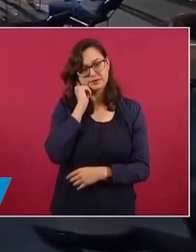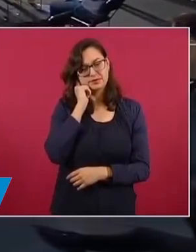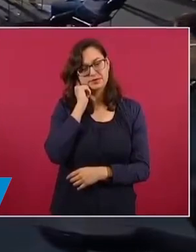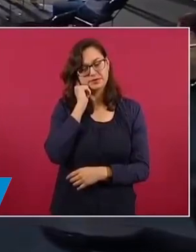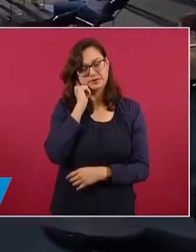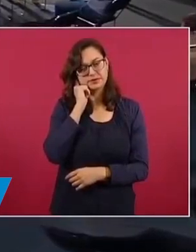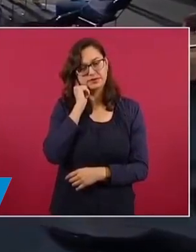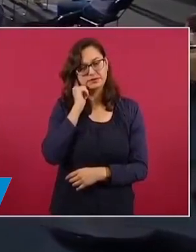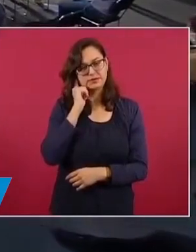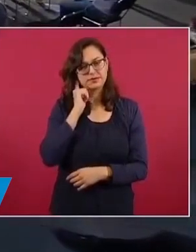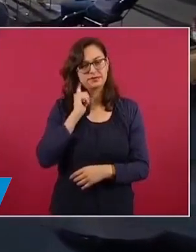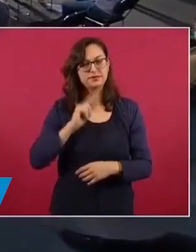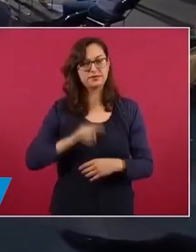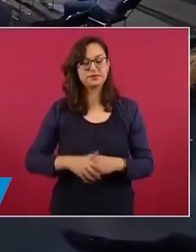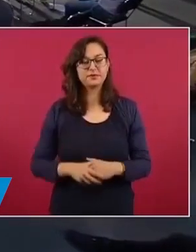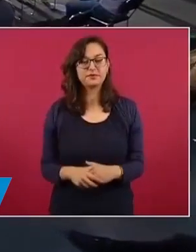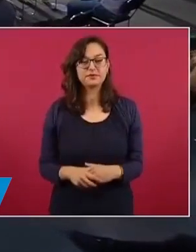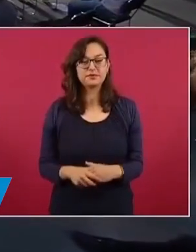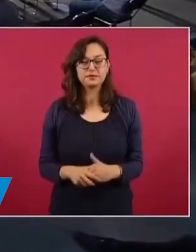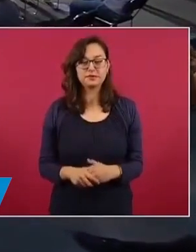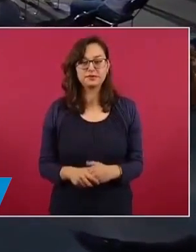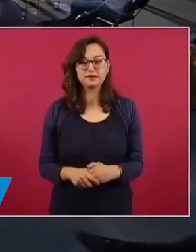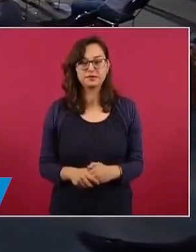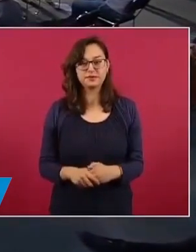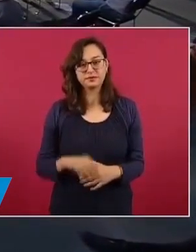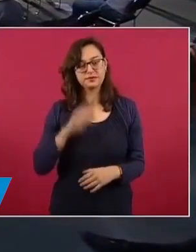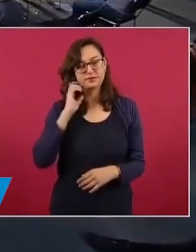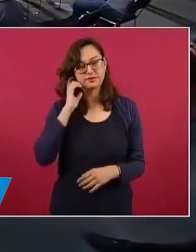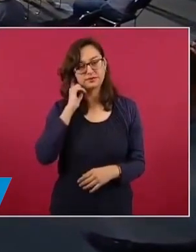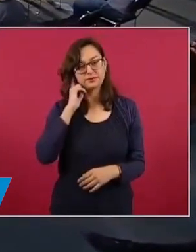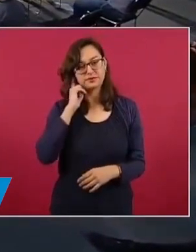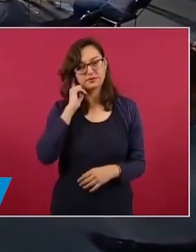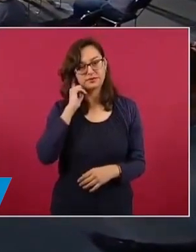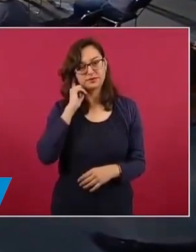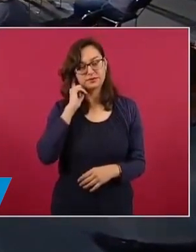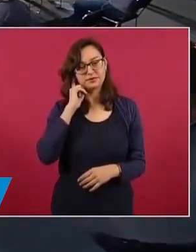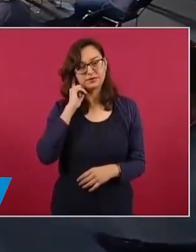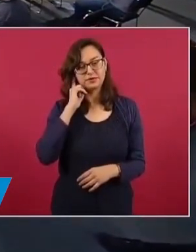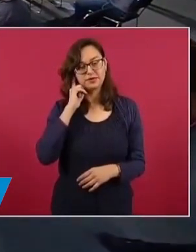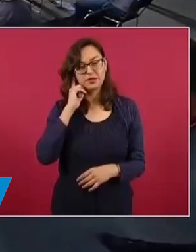Macuspana, Tabasco. La verdadera felicidad.